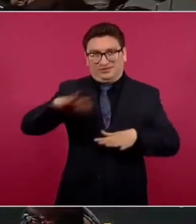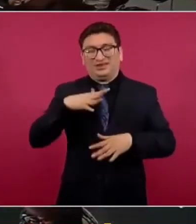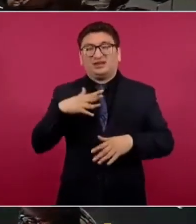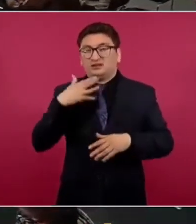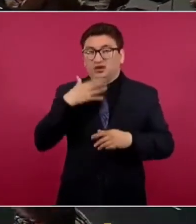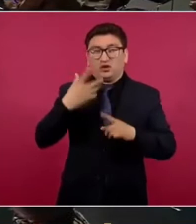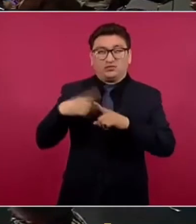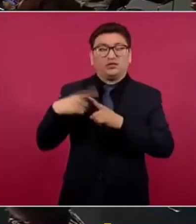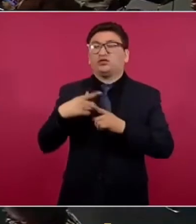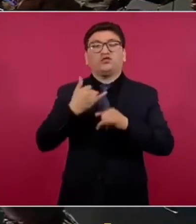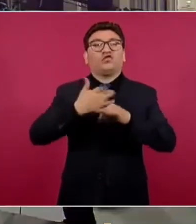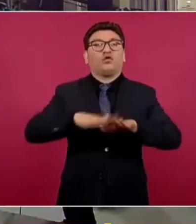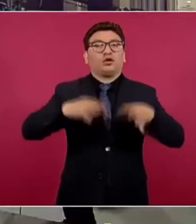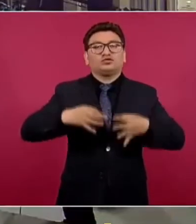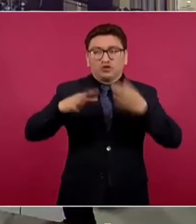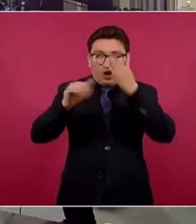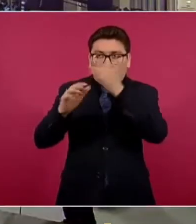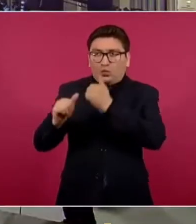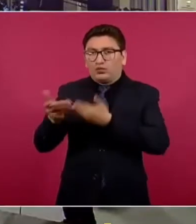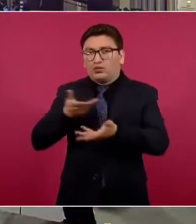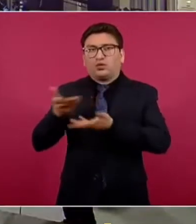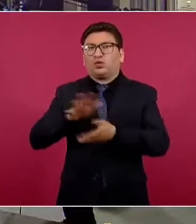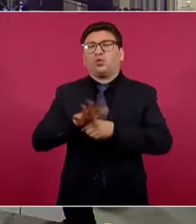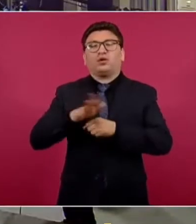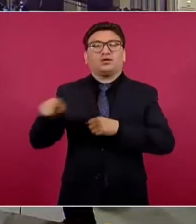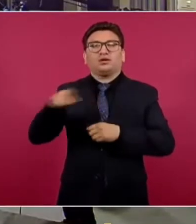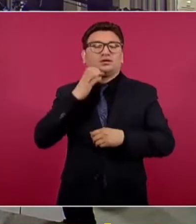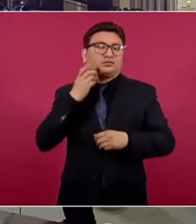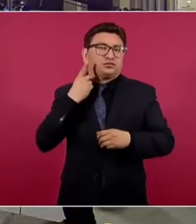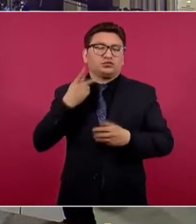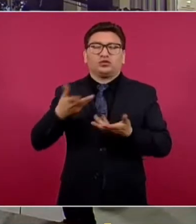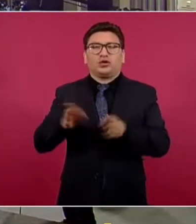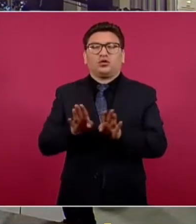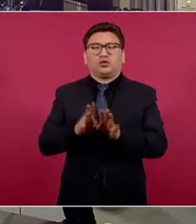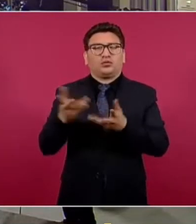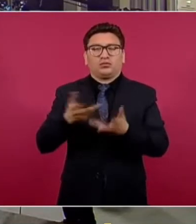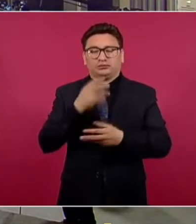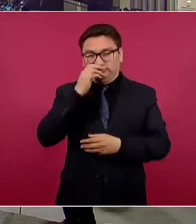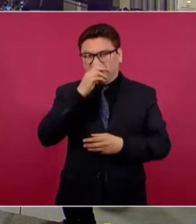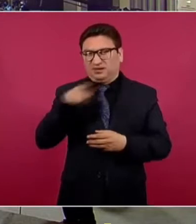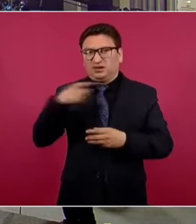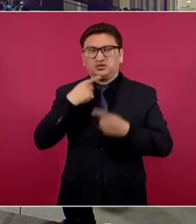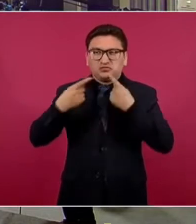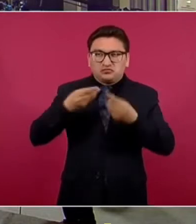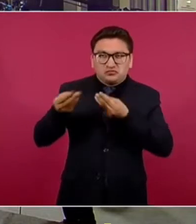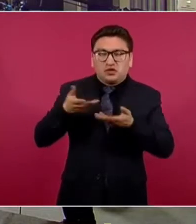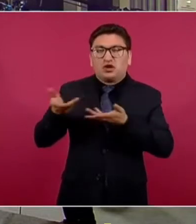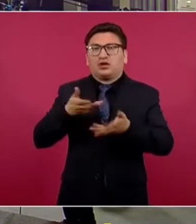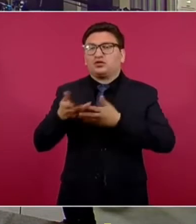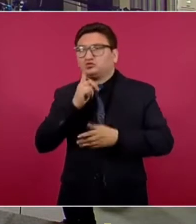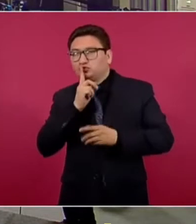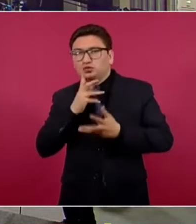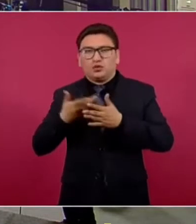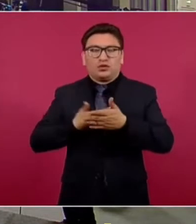información precisa de los acuerdos a los que llegan con los legisladores, es decir, hacen todas las negociaciones en lo oscurito,